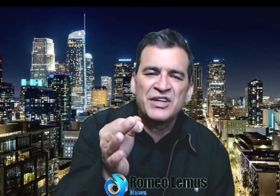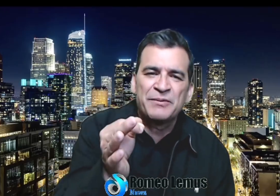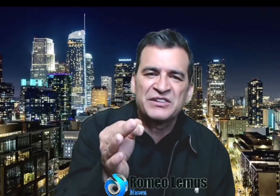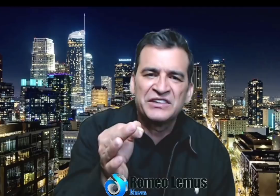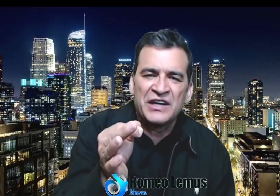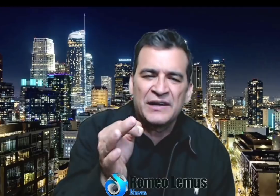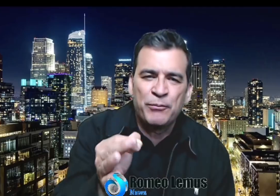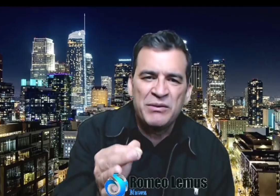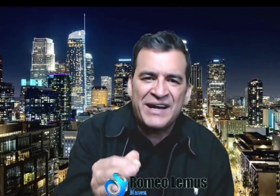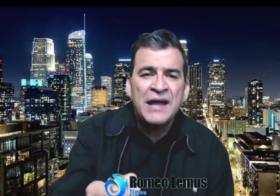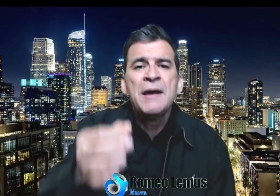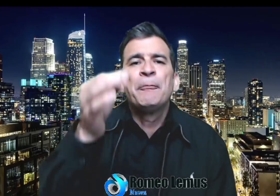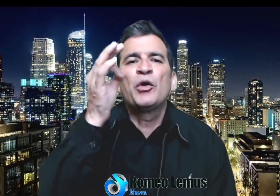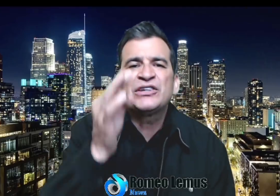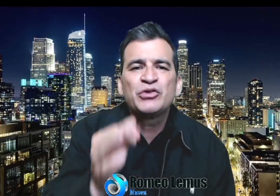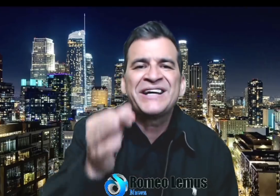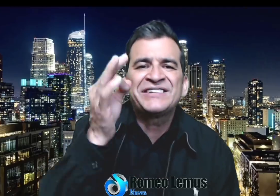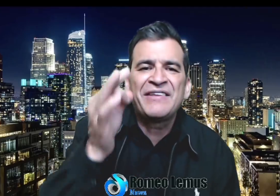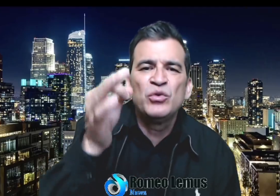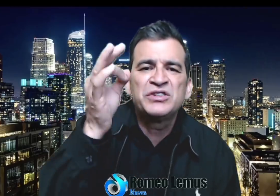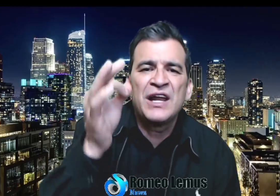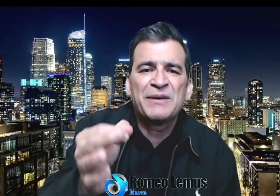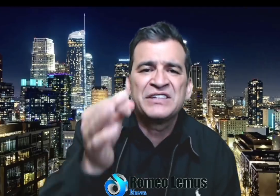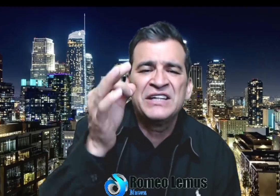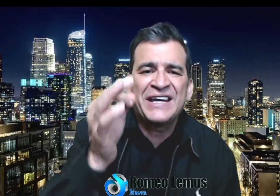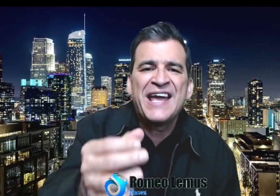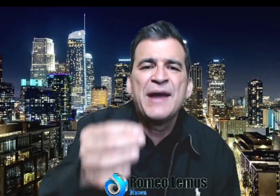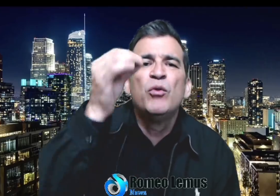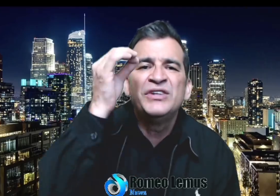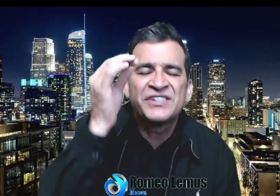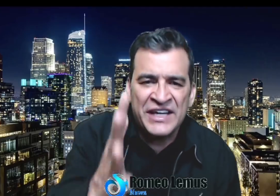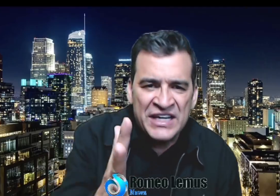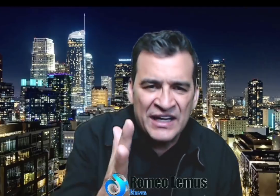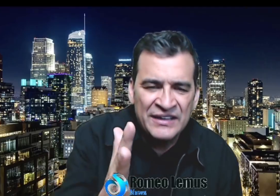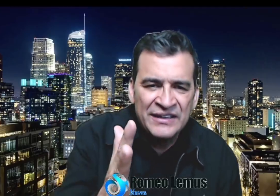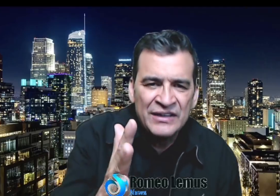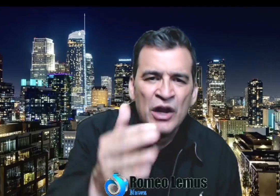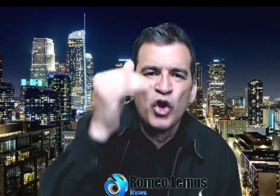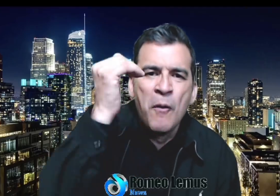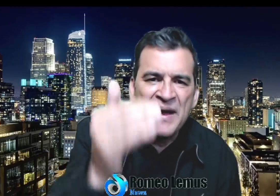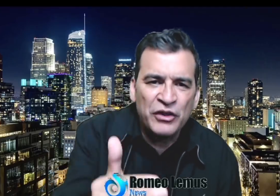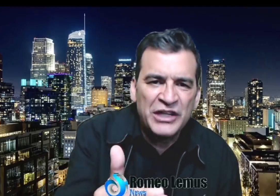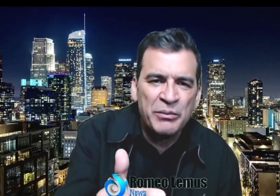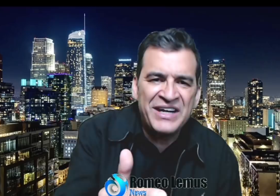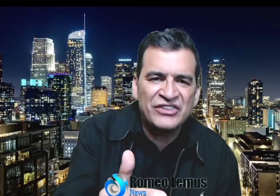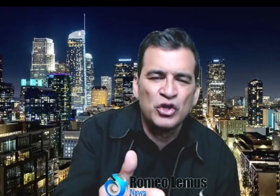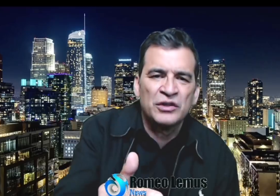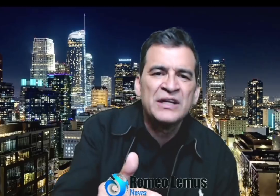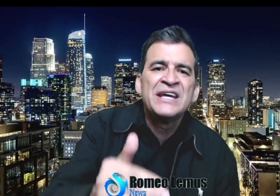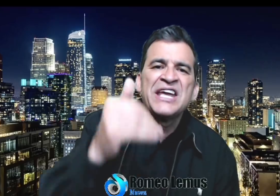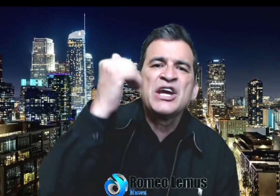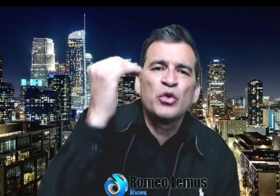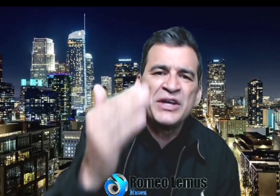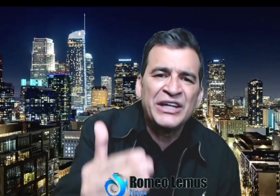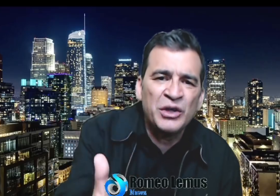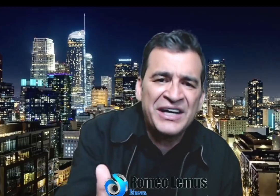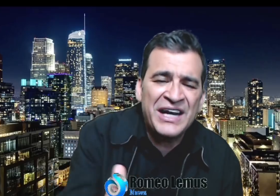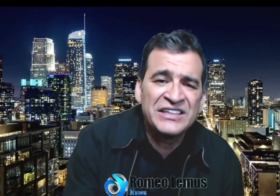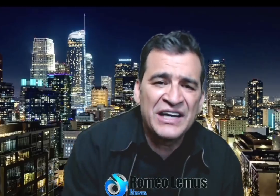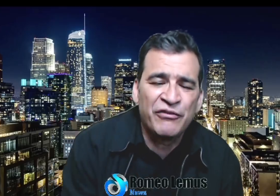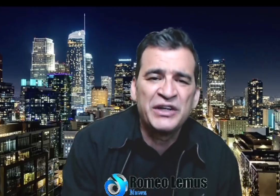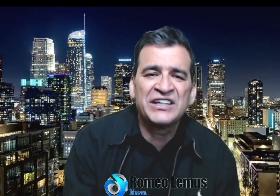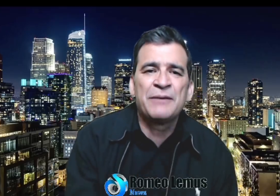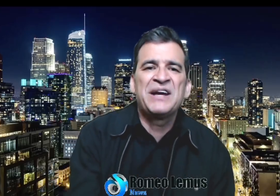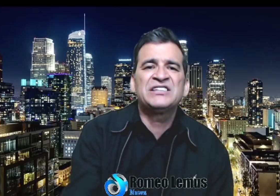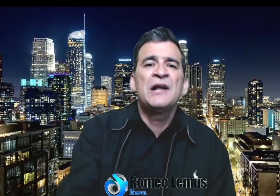esta denuncia el presidente de la república por eso es que esta denuncia del presidente los medios de comunicación incluyendo